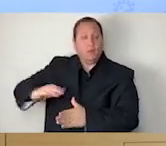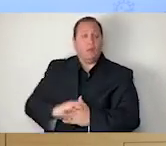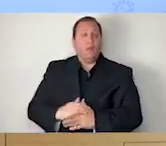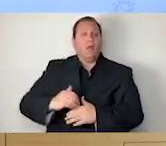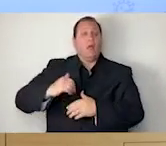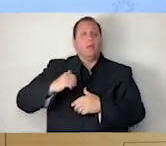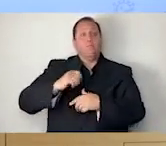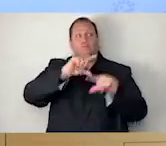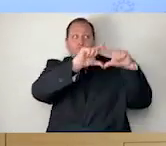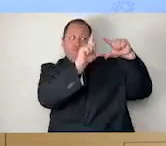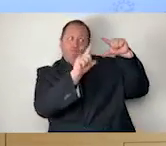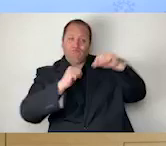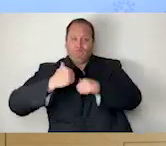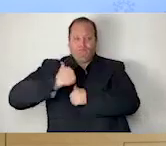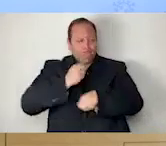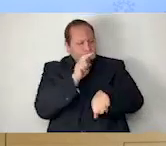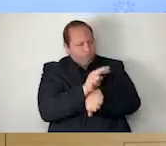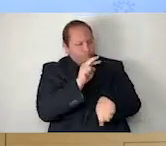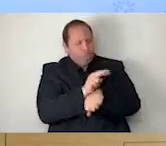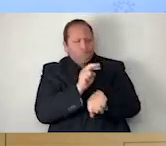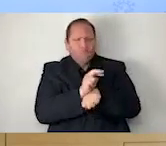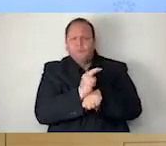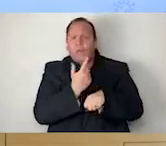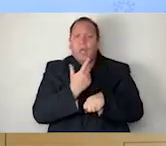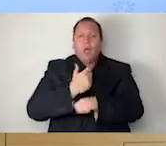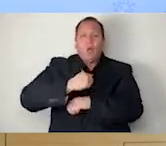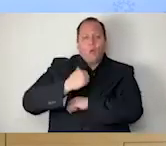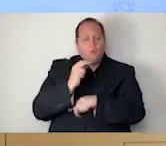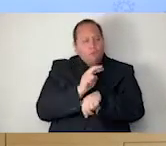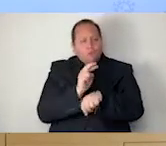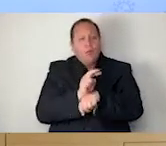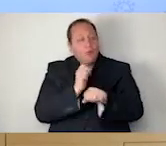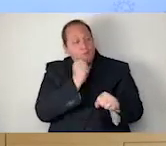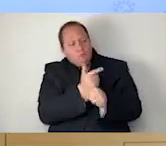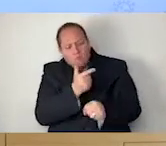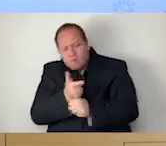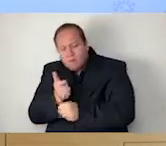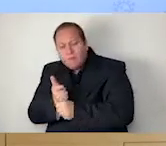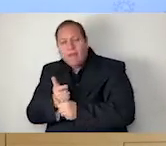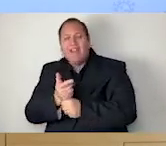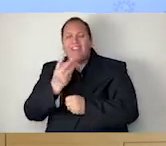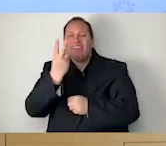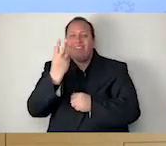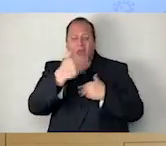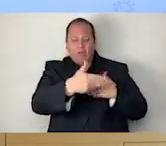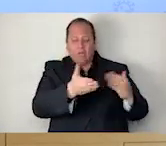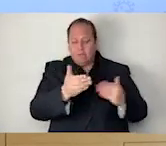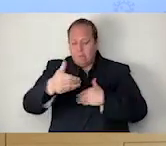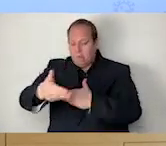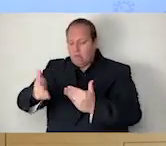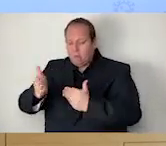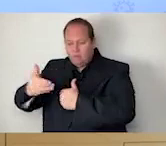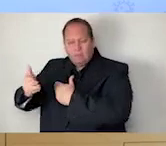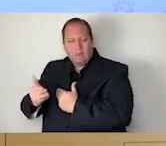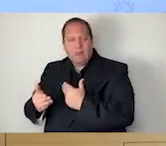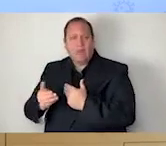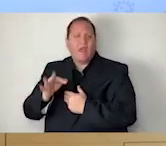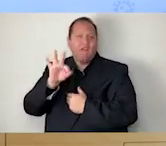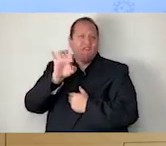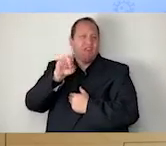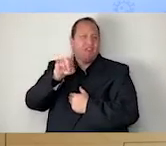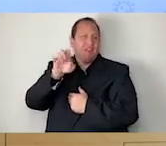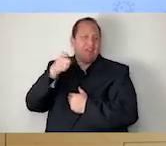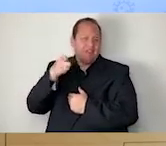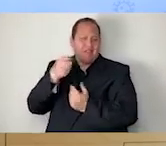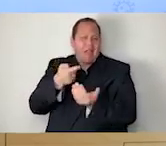decirles que la guardia nacional detectó hoy otra vez tres paquetes con droga en la paquetería